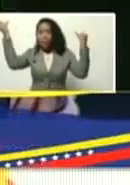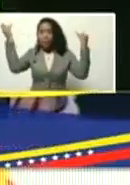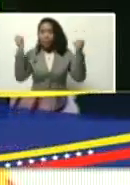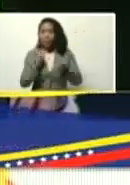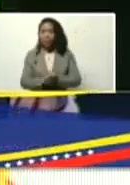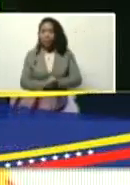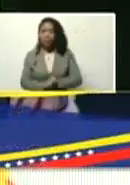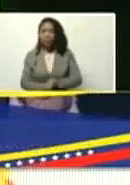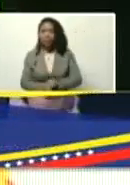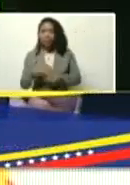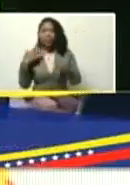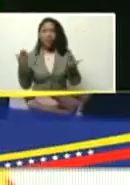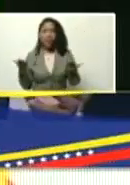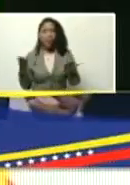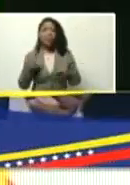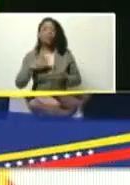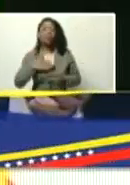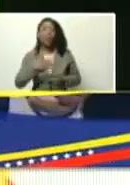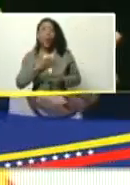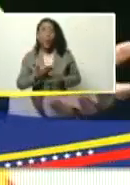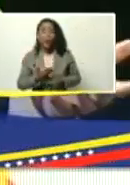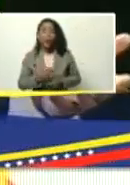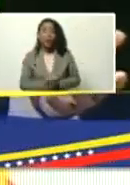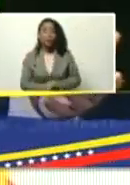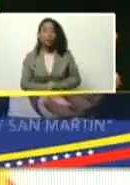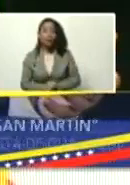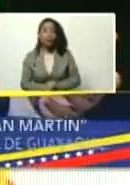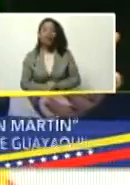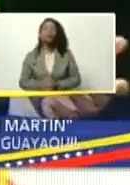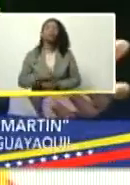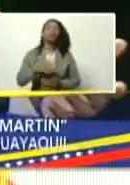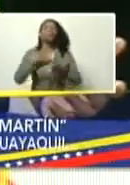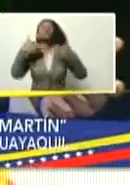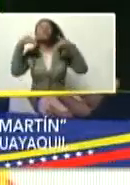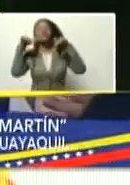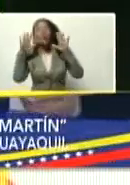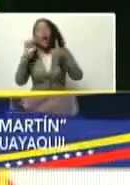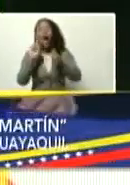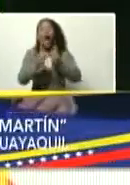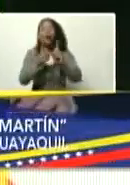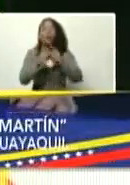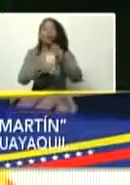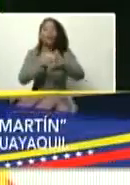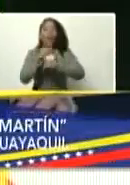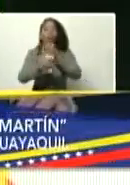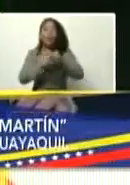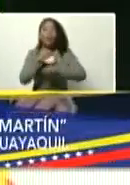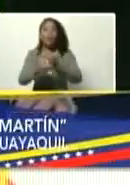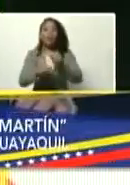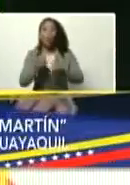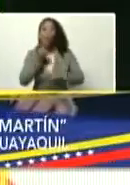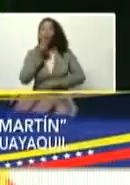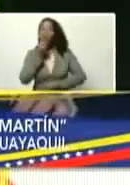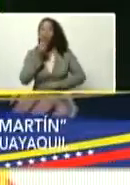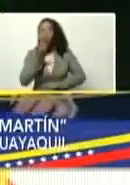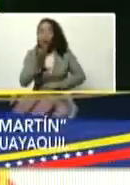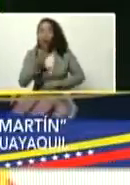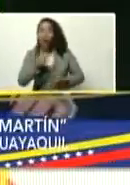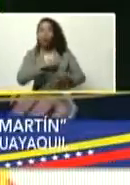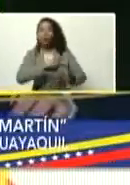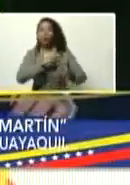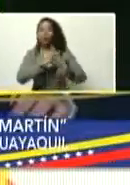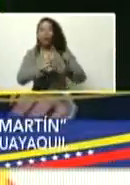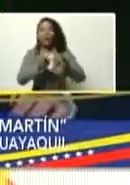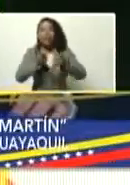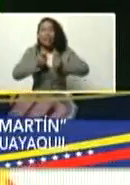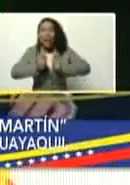que pueden... Se puede suponer que algunas se hayan hecho con buena voluntad de